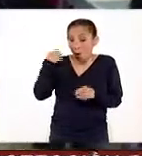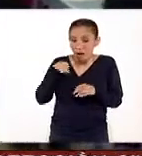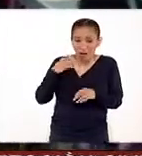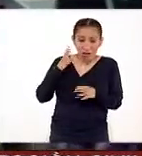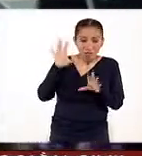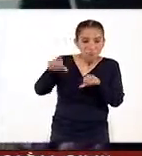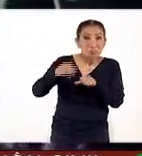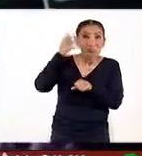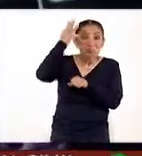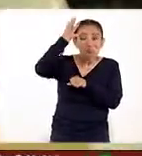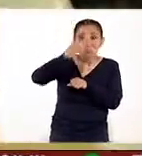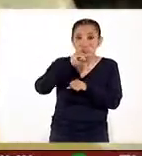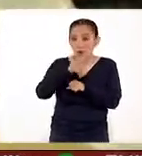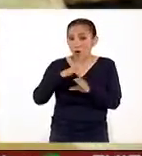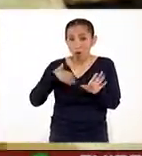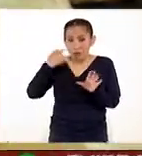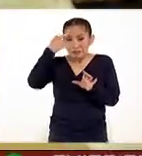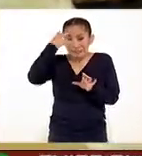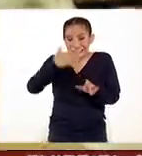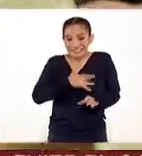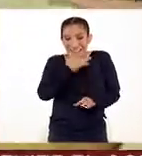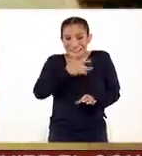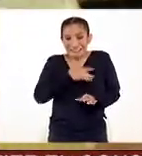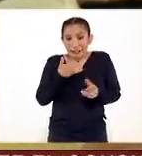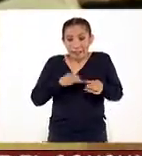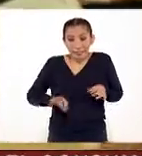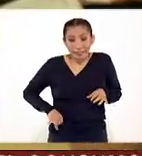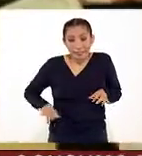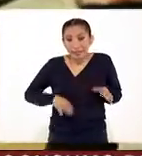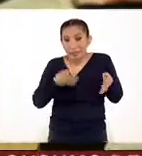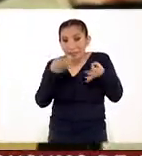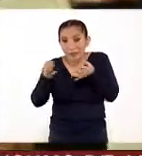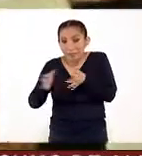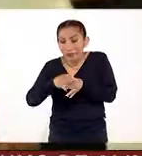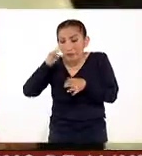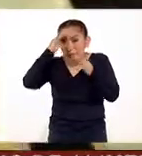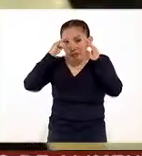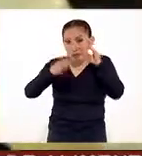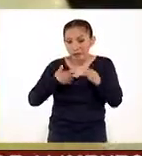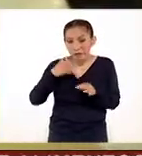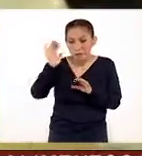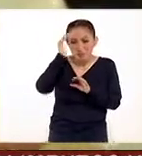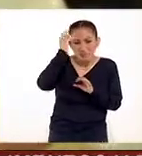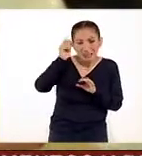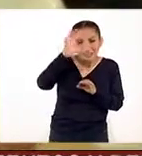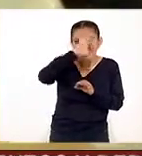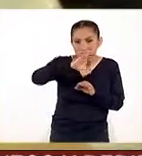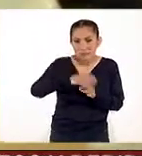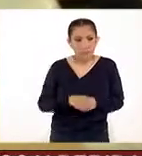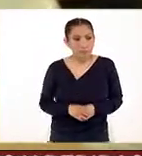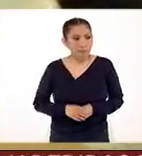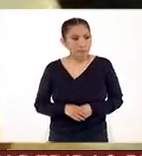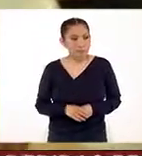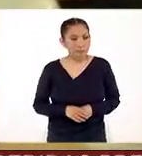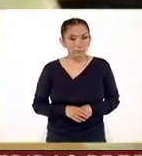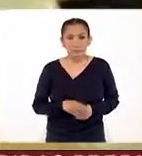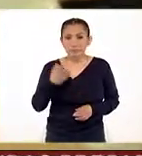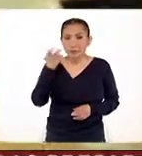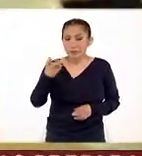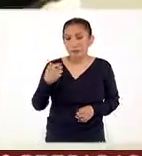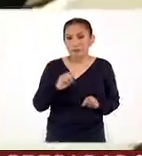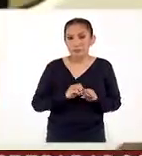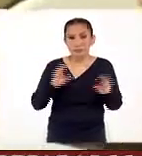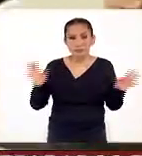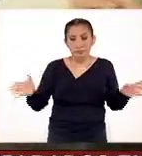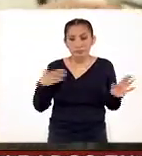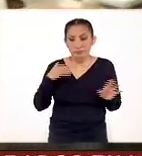algo inalcanzable, sino tienen gusto e interés por el pensamiento y por el conocimiento científico. Ello ha, desde